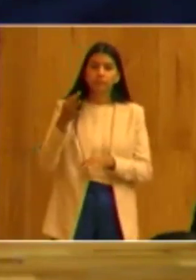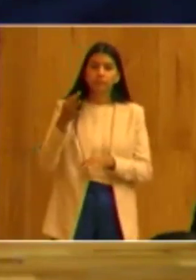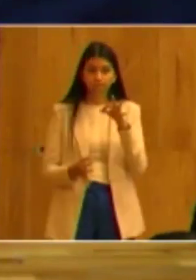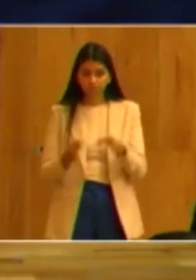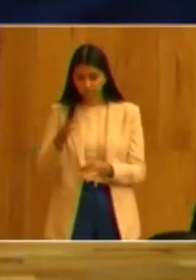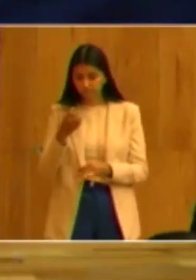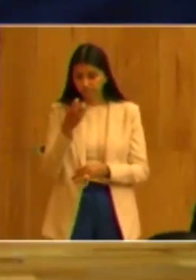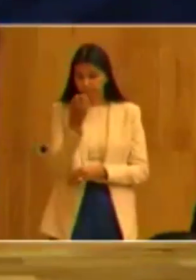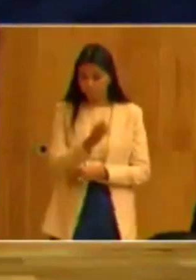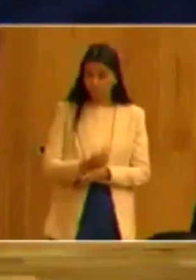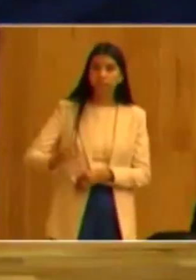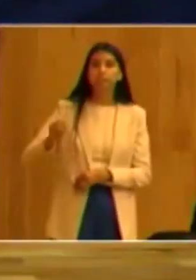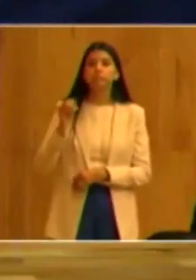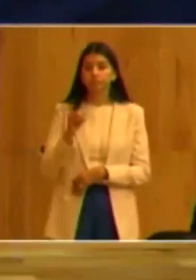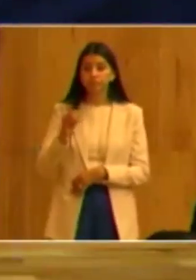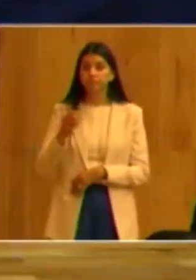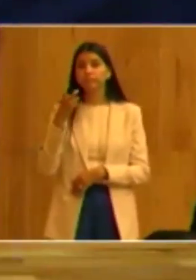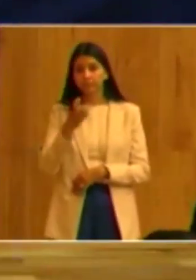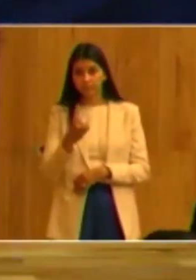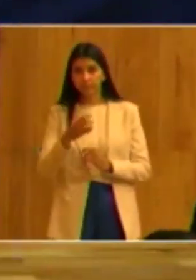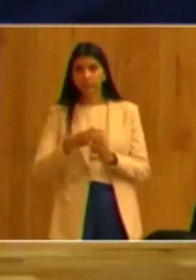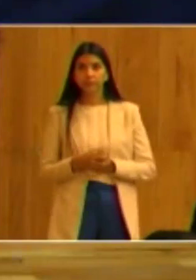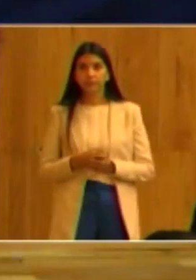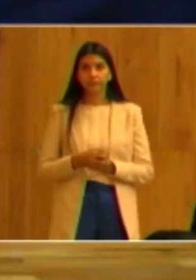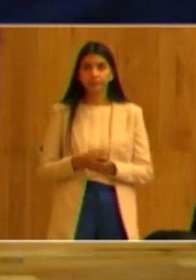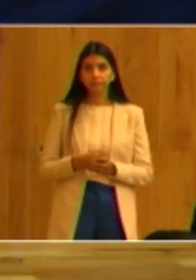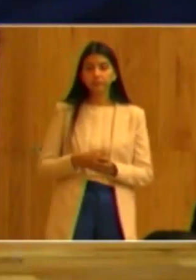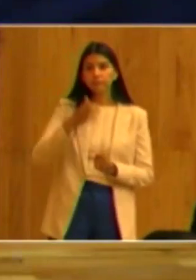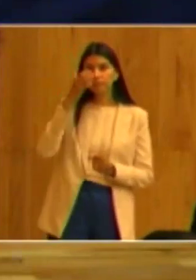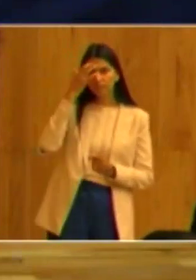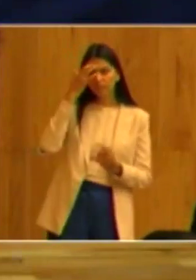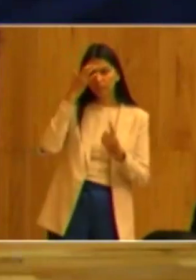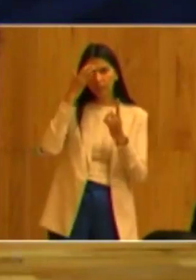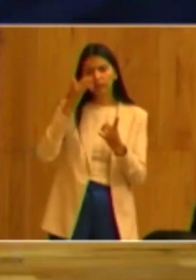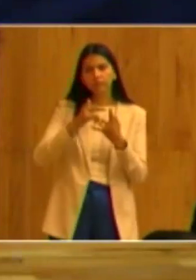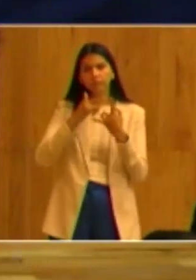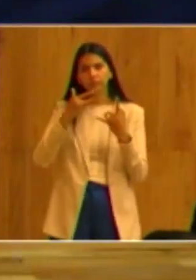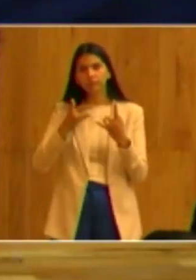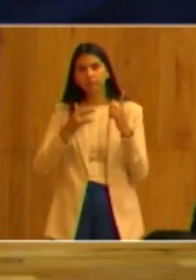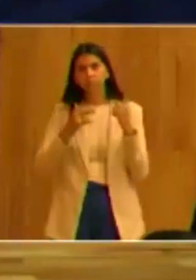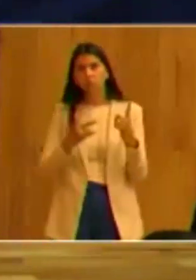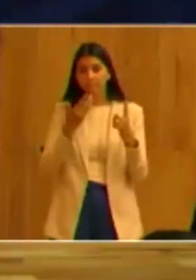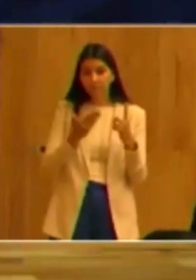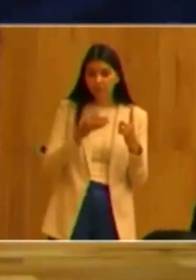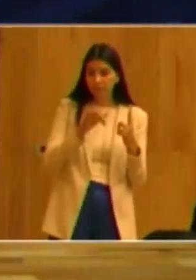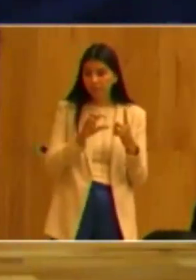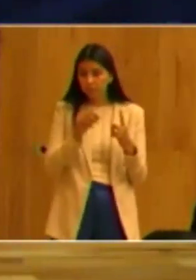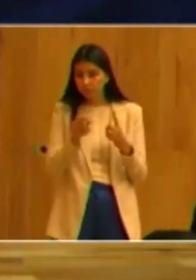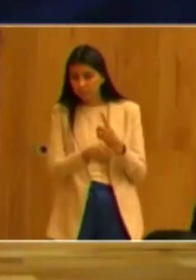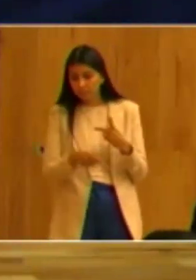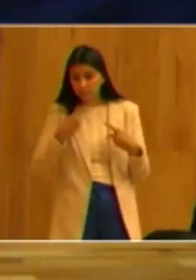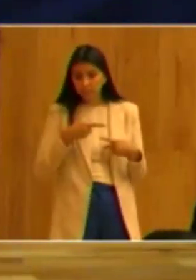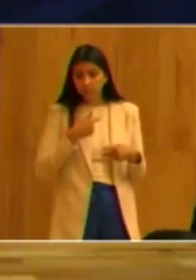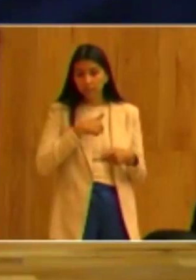con esa obligación. Entonces, a partir de que conoce un caso, lo soliciten o no lo soliciten las partes,